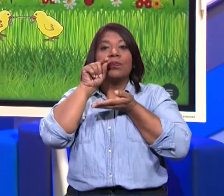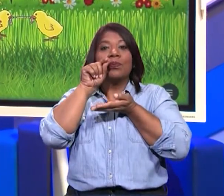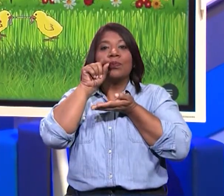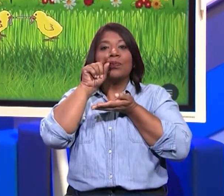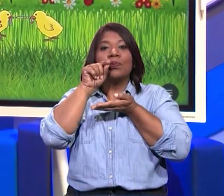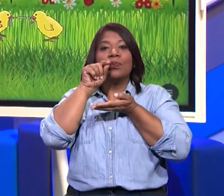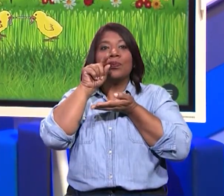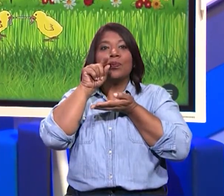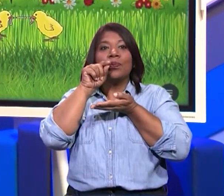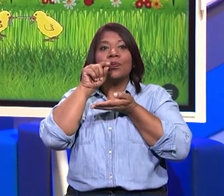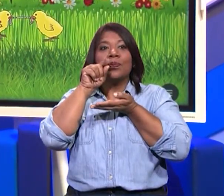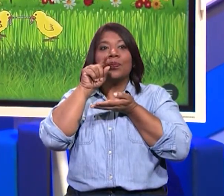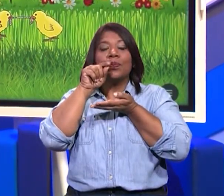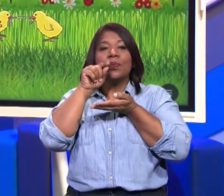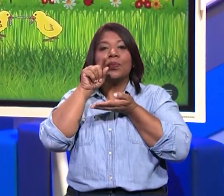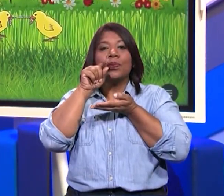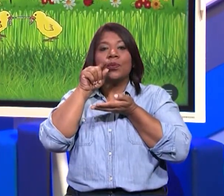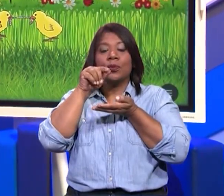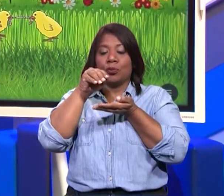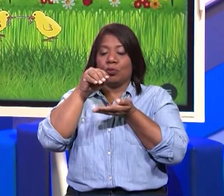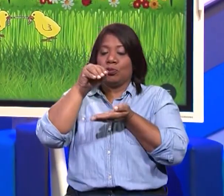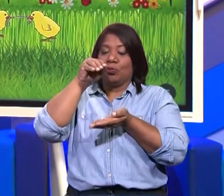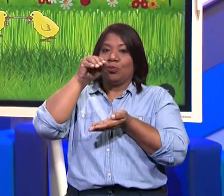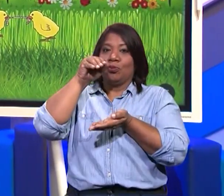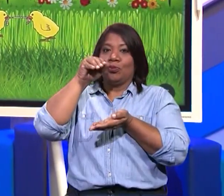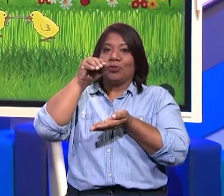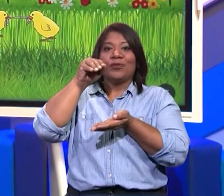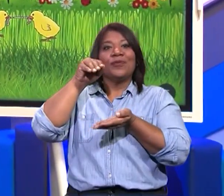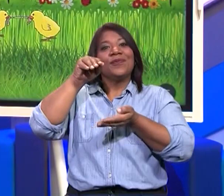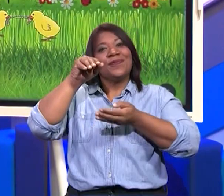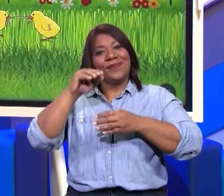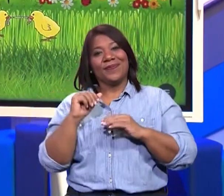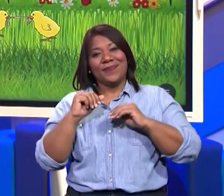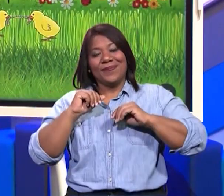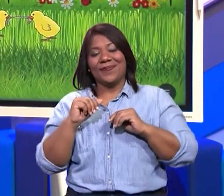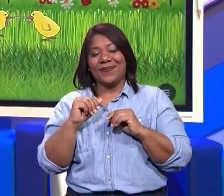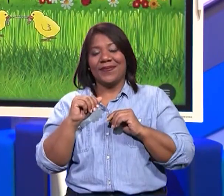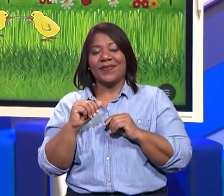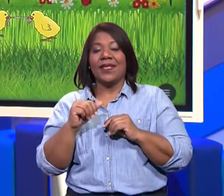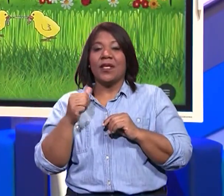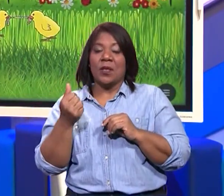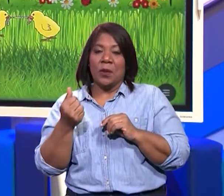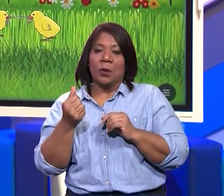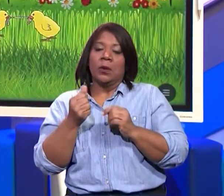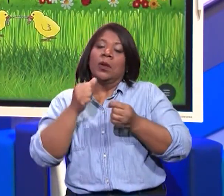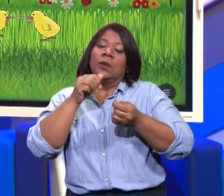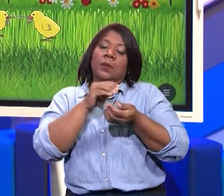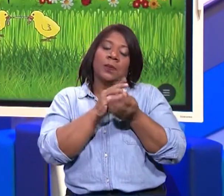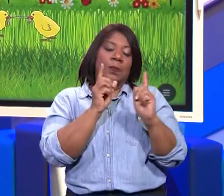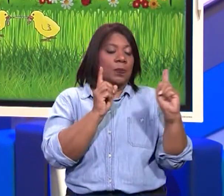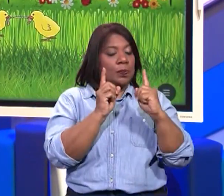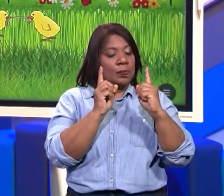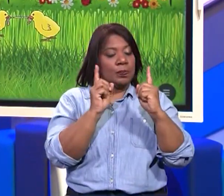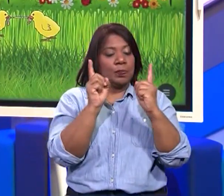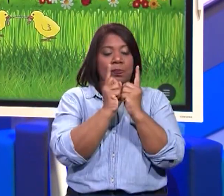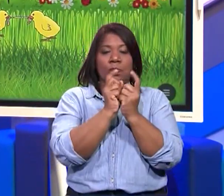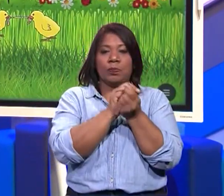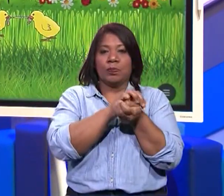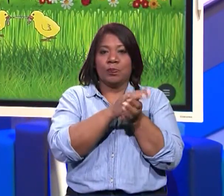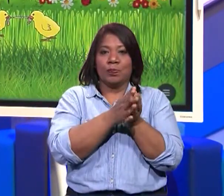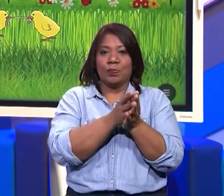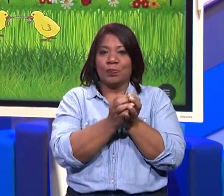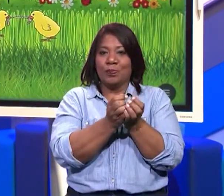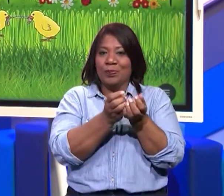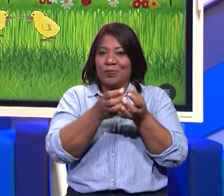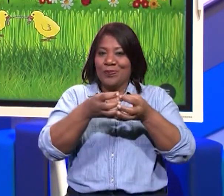se convierte en un juvenil y por último el adulto gallo o gallina fecundan, producen los huevos y el ciclo